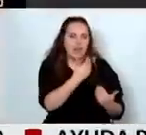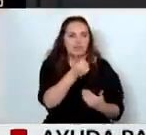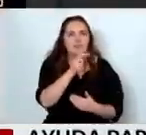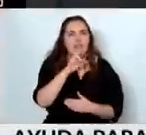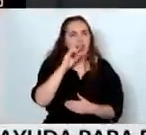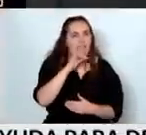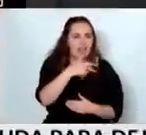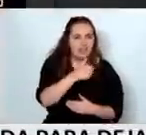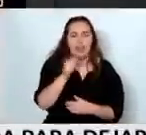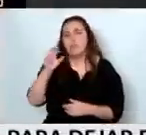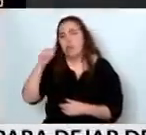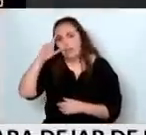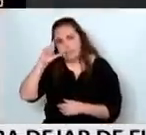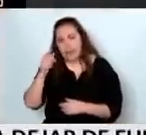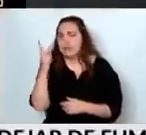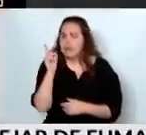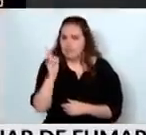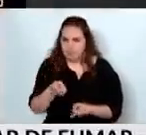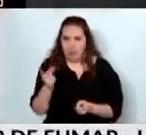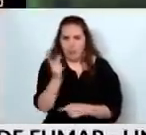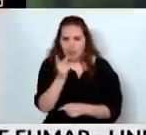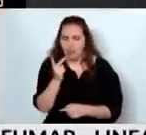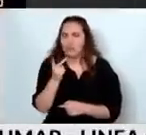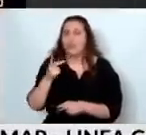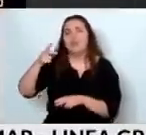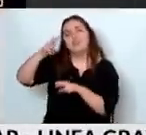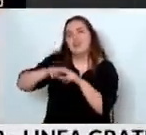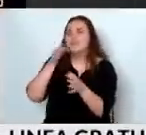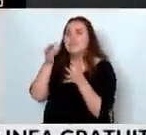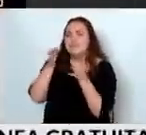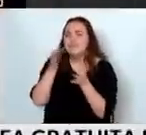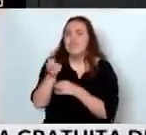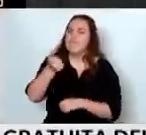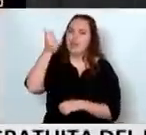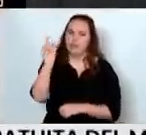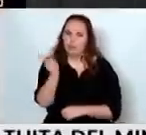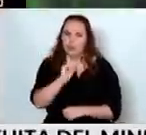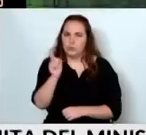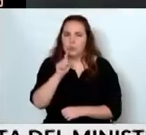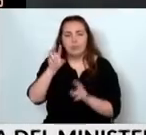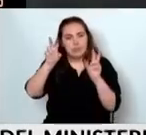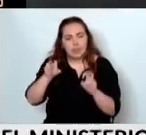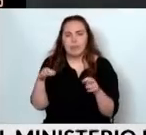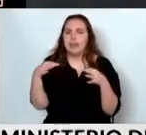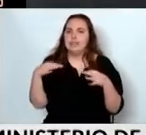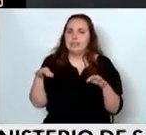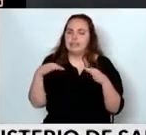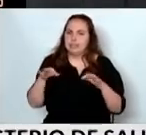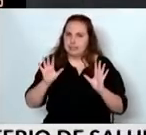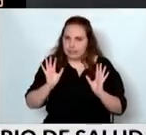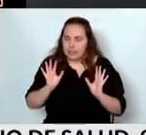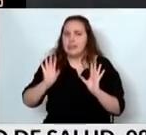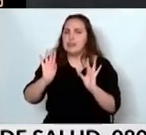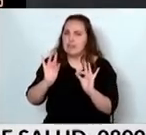Pamela, porque no es tan fácil sentarse a hablar. Este es un tema muy delicado, muy complejo, de